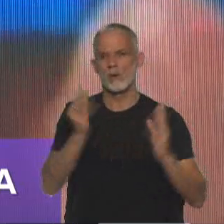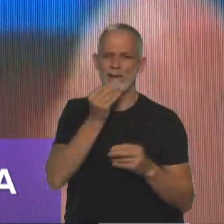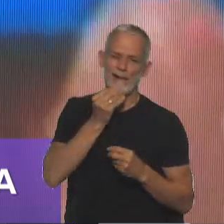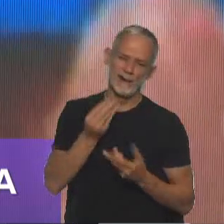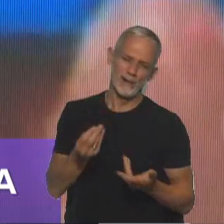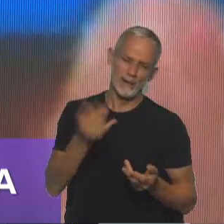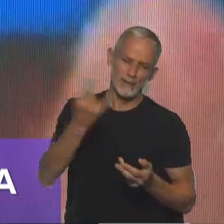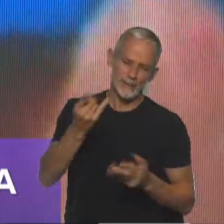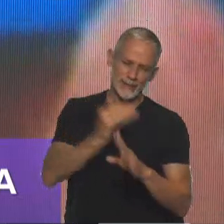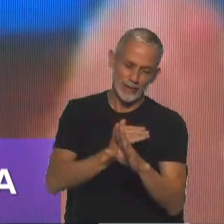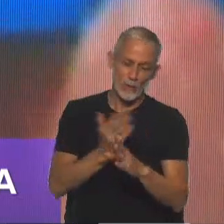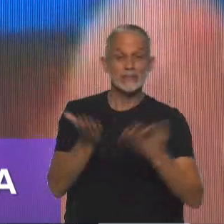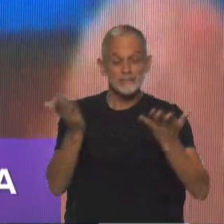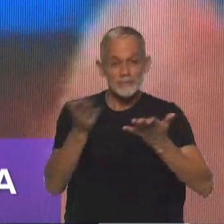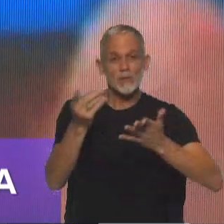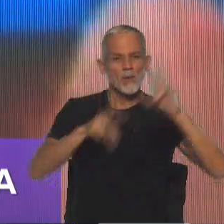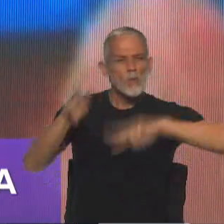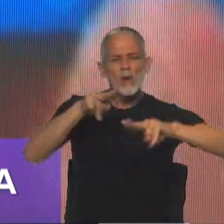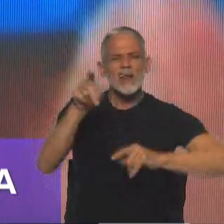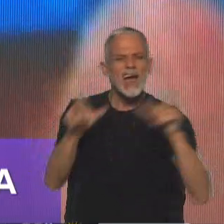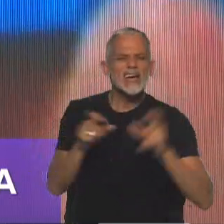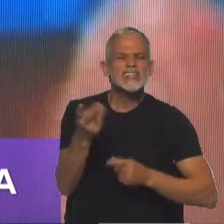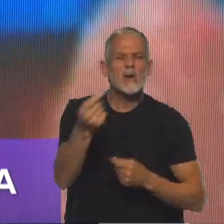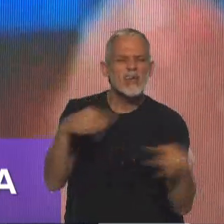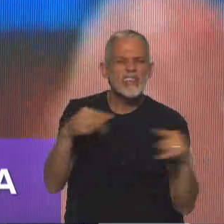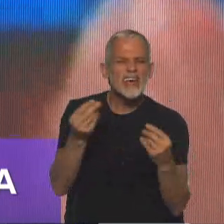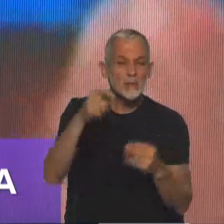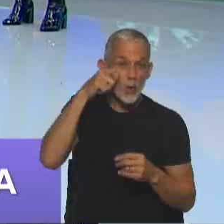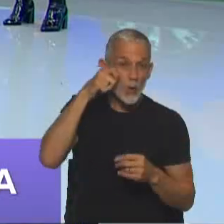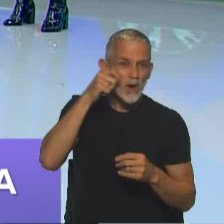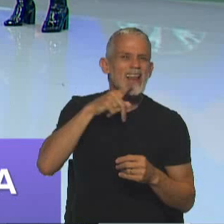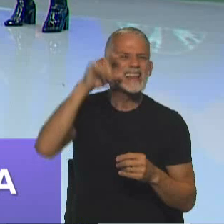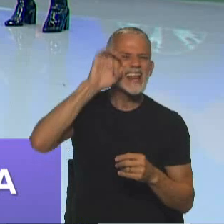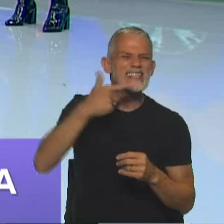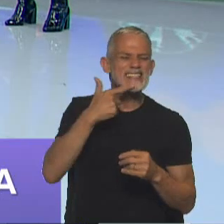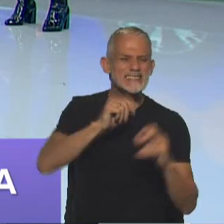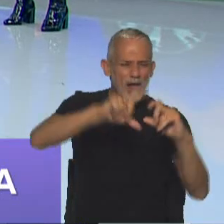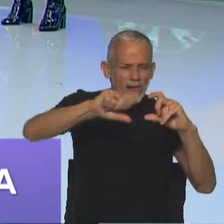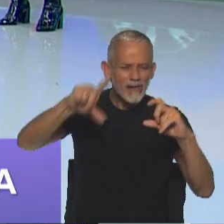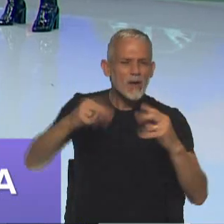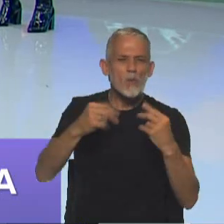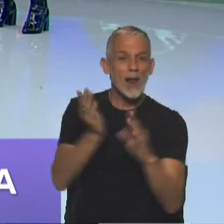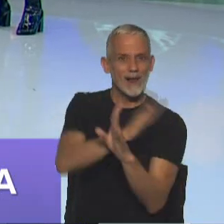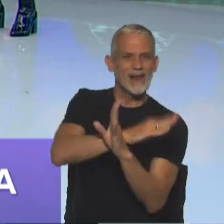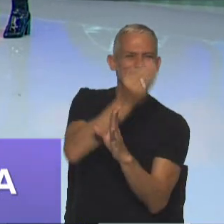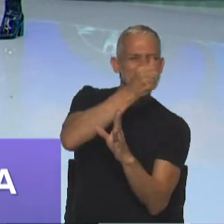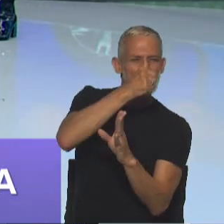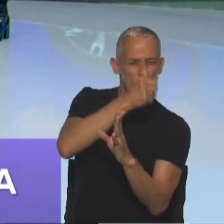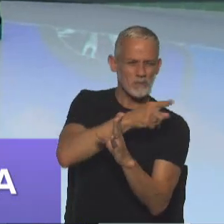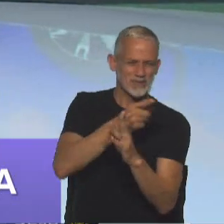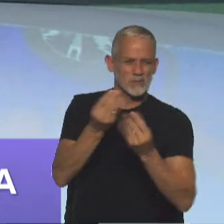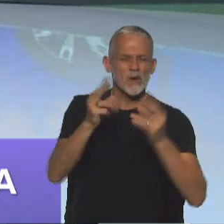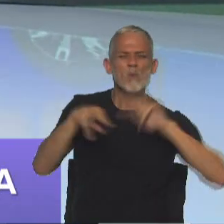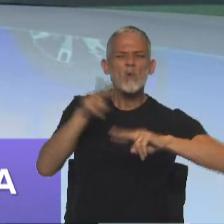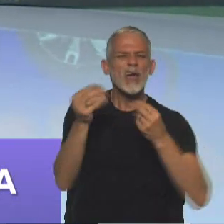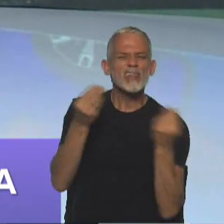no era. Pero vamos a ver qué estuvo buscando la gente según Google Trends los días previos. ¿Cuáles fueron las tendencias de búsqueda y qué es lo que más